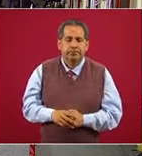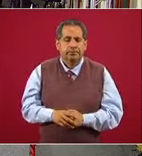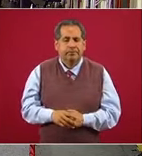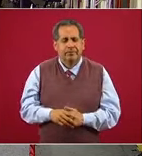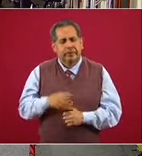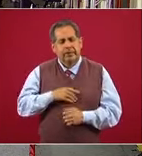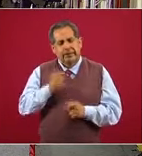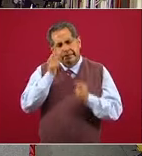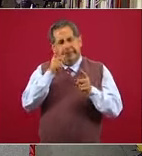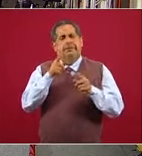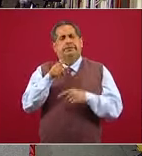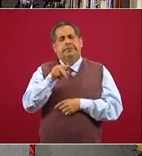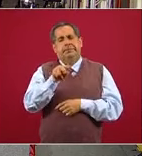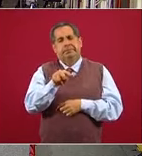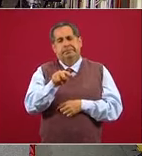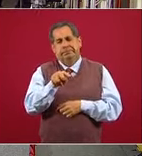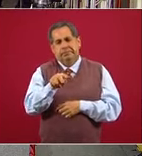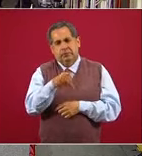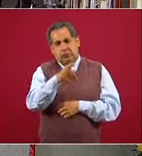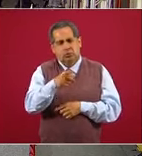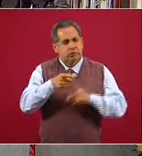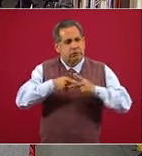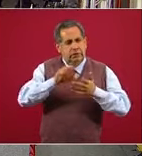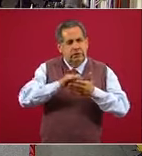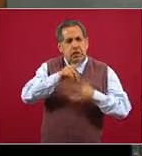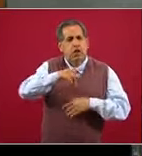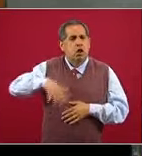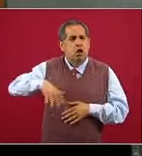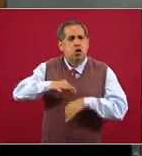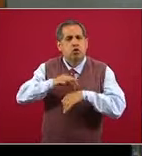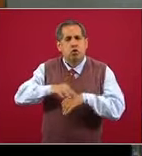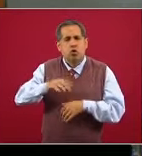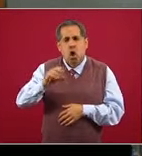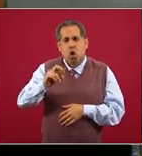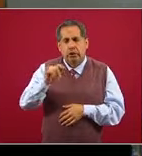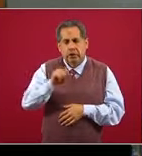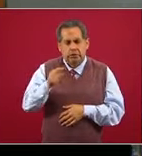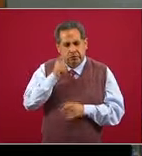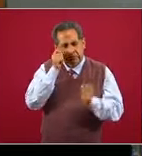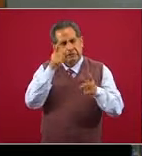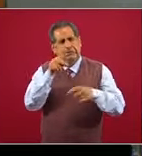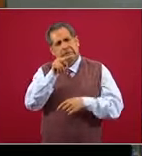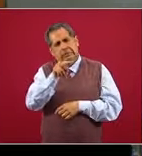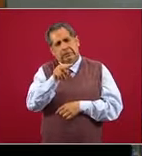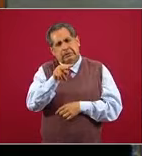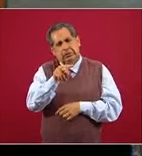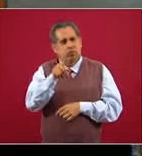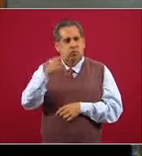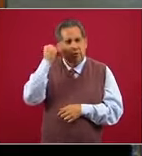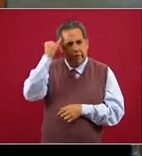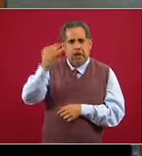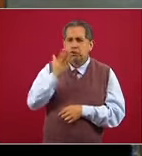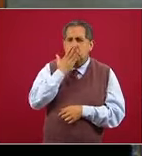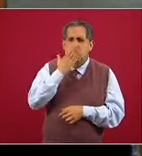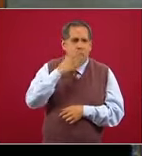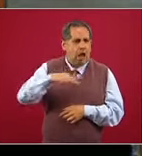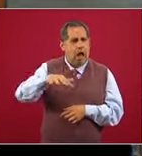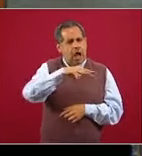Me llamó mucho la atención la estadística que presentó el doctor Cortés respecto a la movilidad. Me llamó mucho la atención la posición que tiene Sonora